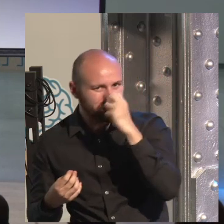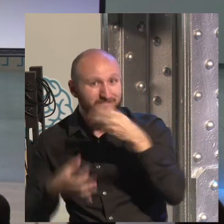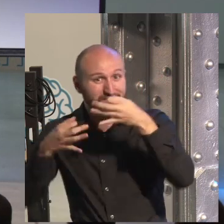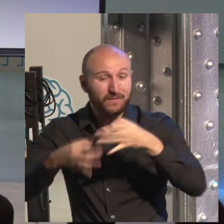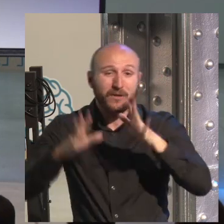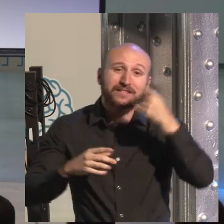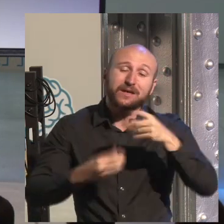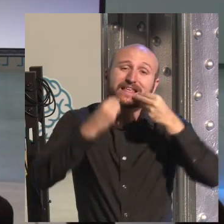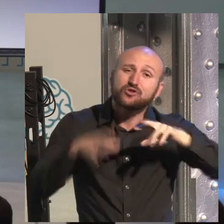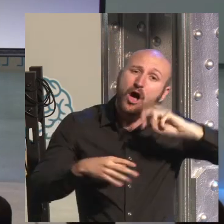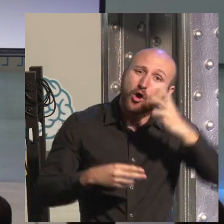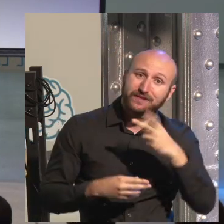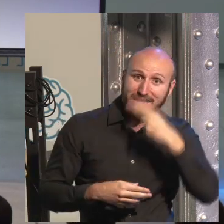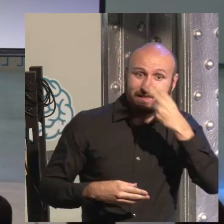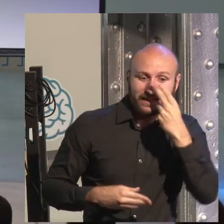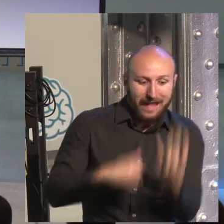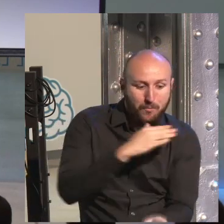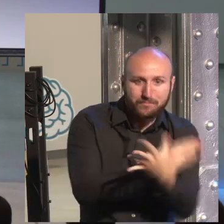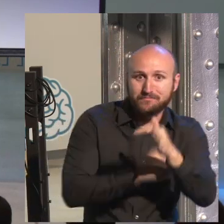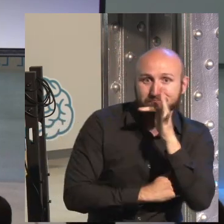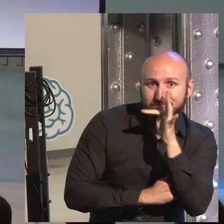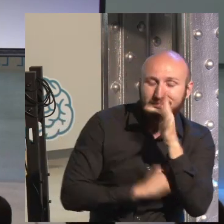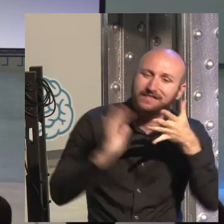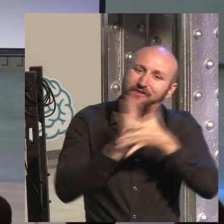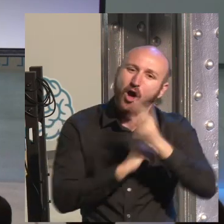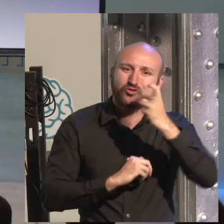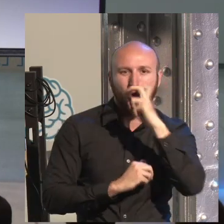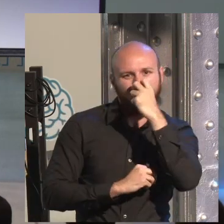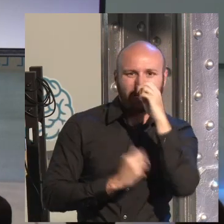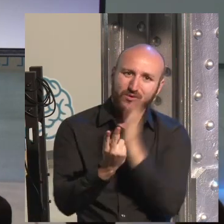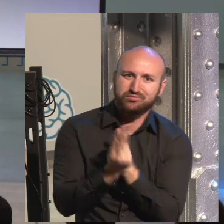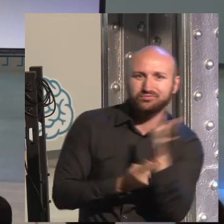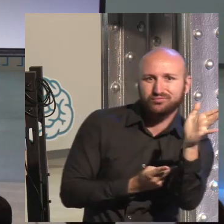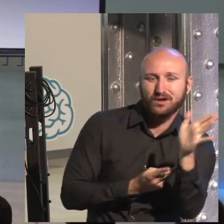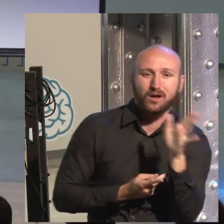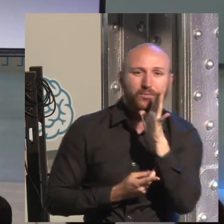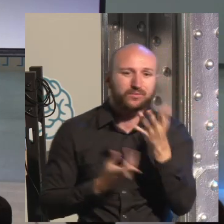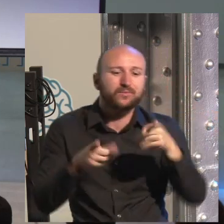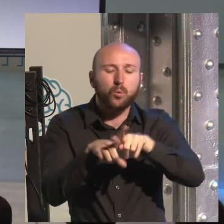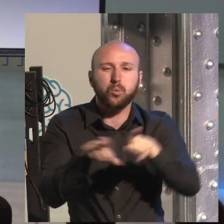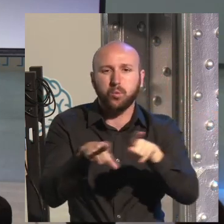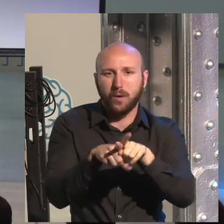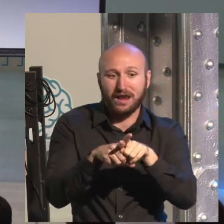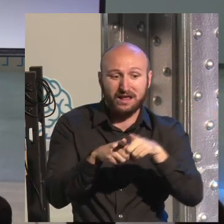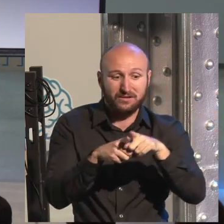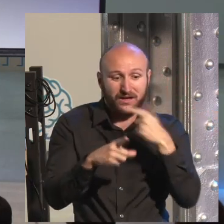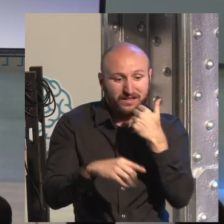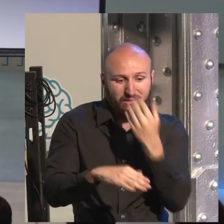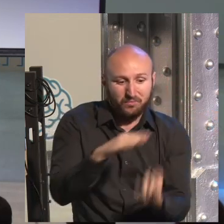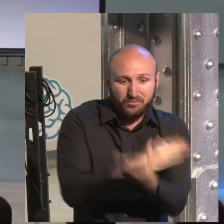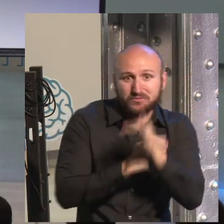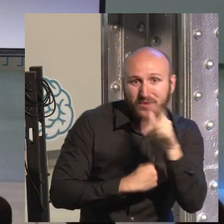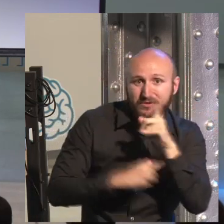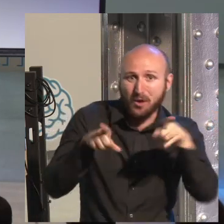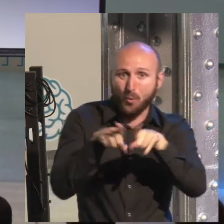interesan otras historias que ni siquiera han ocurrido, otros cotilleos de más nivel que ni siquiera han pasado, son imaginarios,